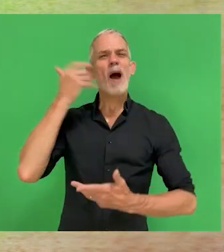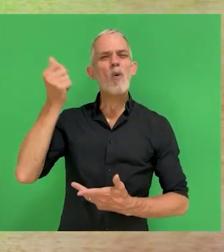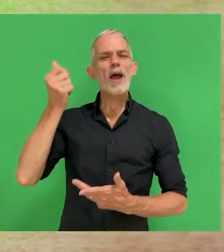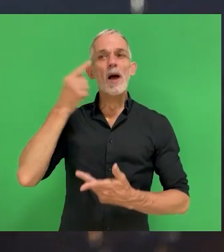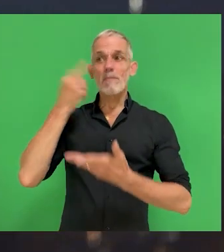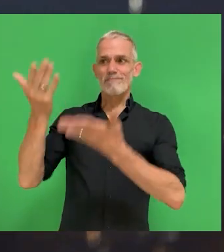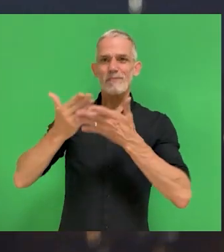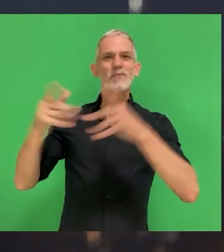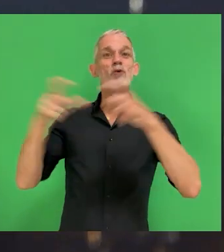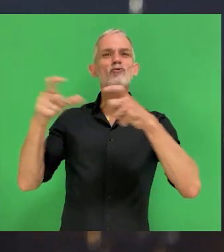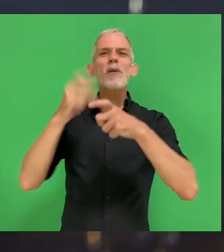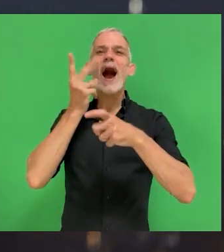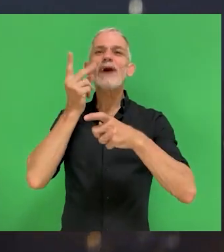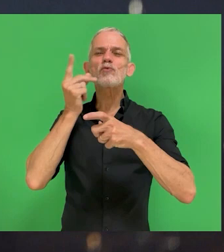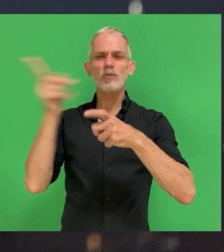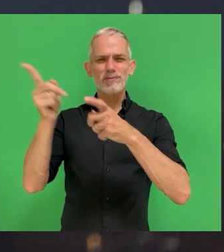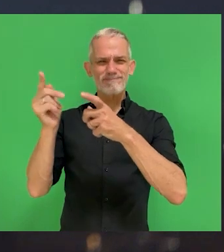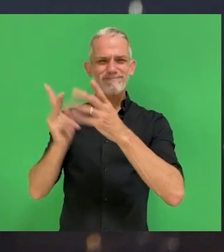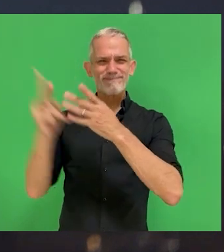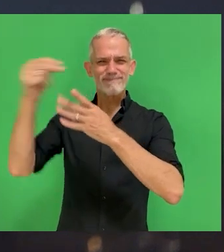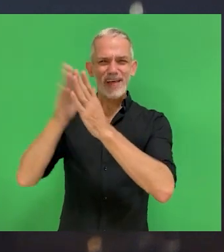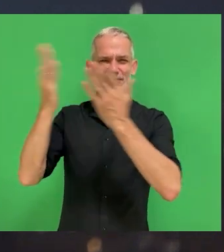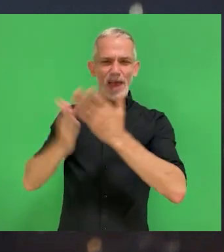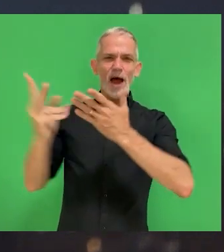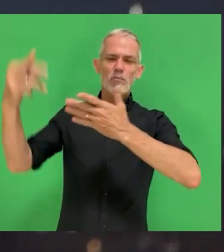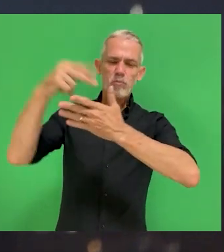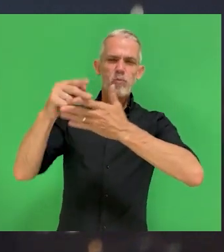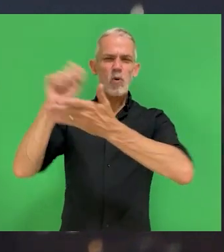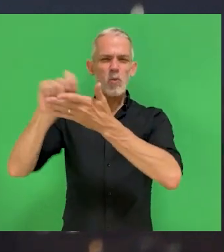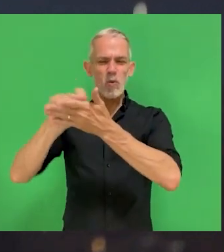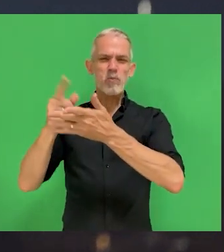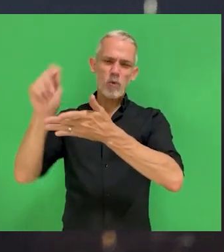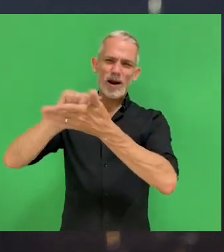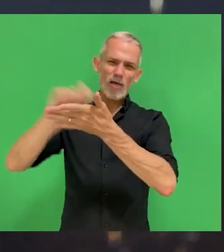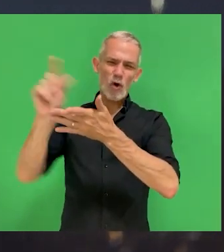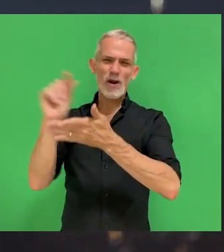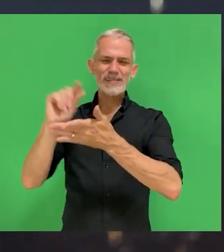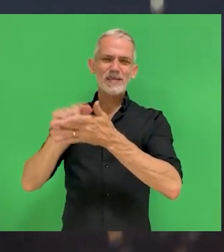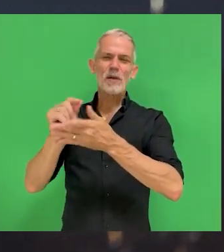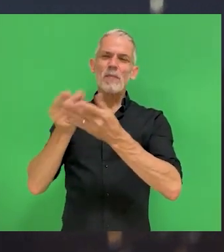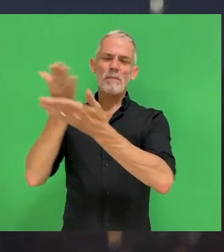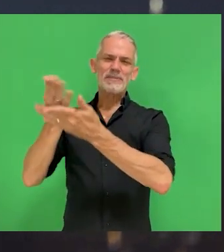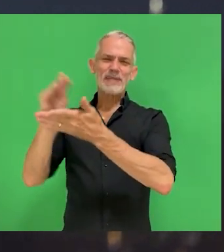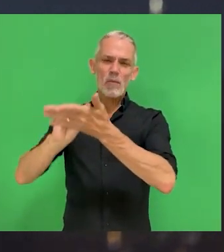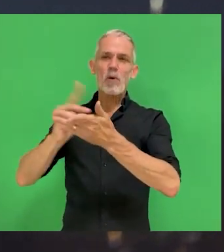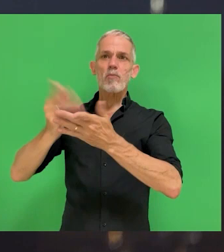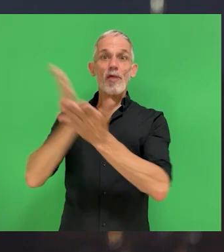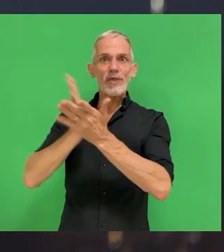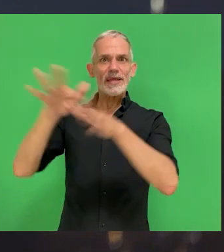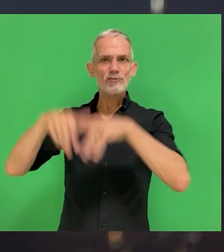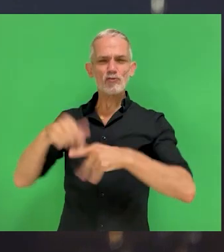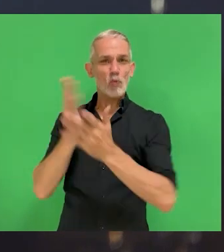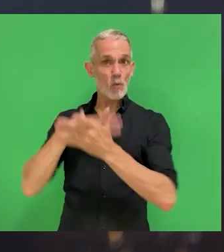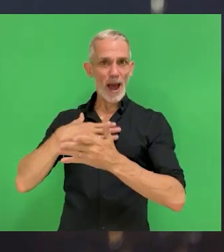me mostró el sobre azul donde guardaba recortes de prensa, borradores de habeas corpus, formularios de organismos de derechos humanos, también cartas